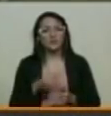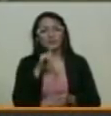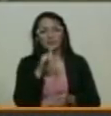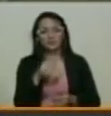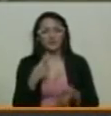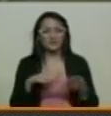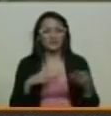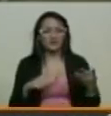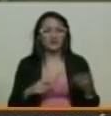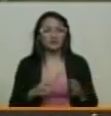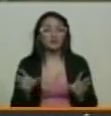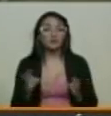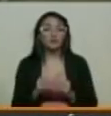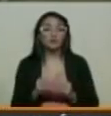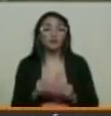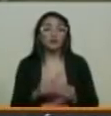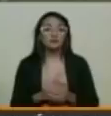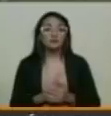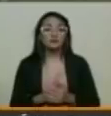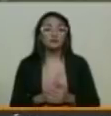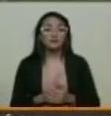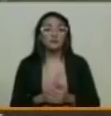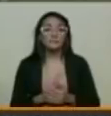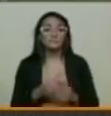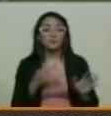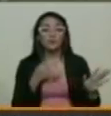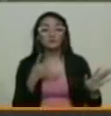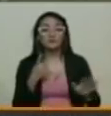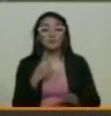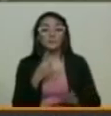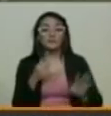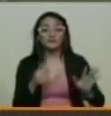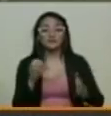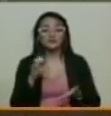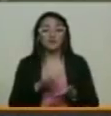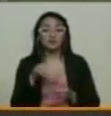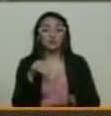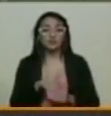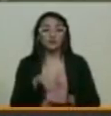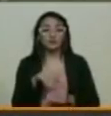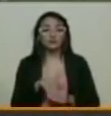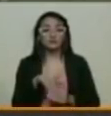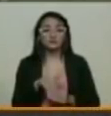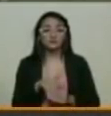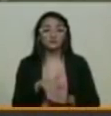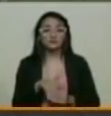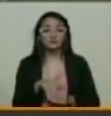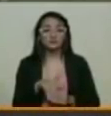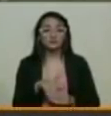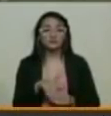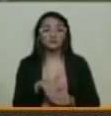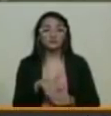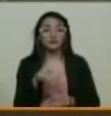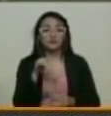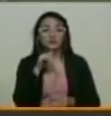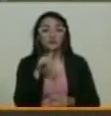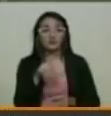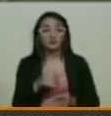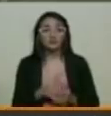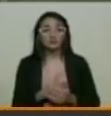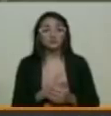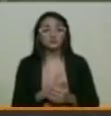denuncias en total que estaban involucrados, perdón, 926 centros de votación, y algunas denuncias